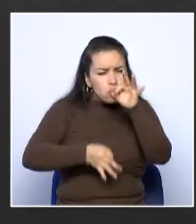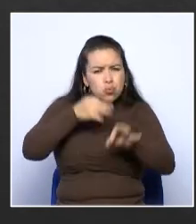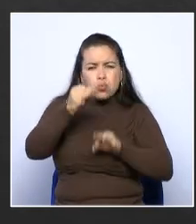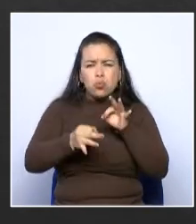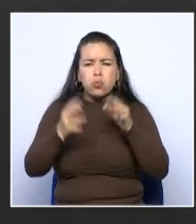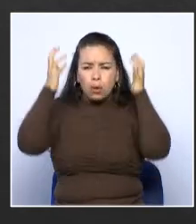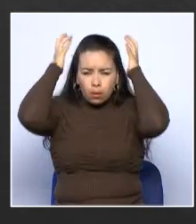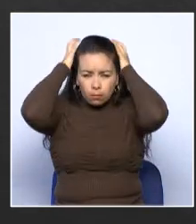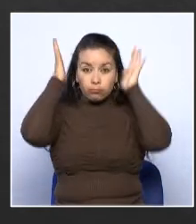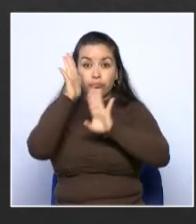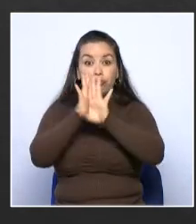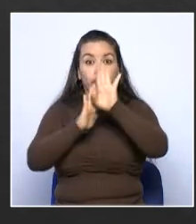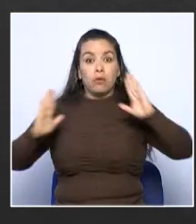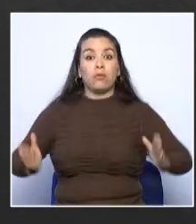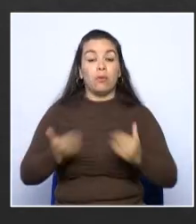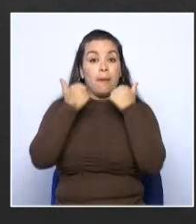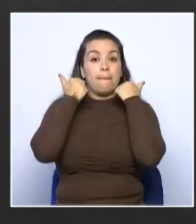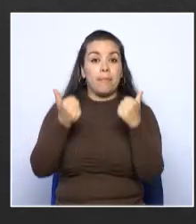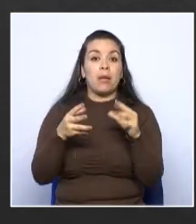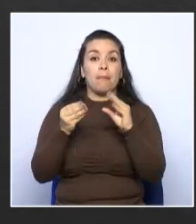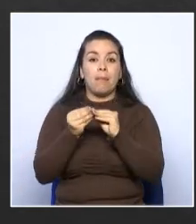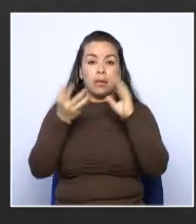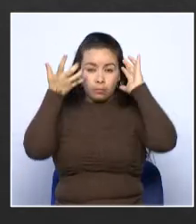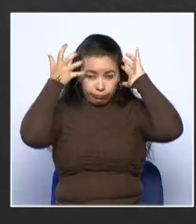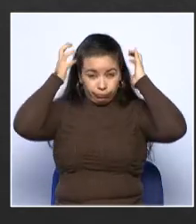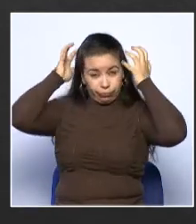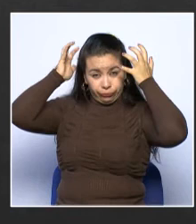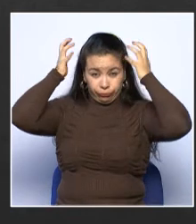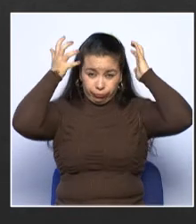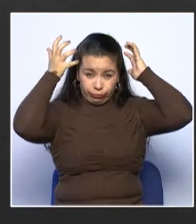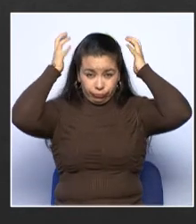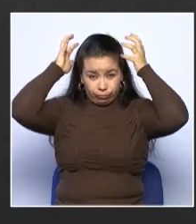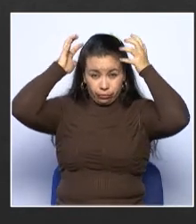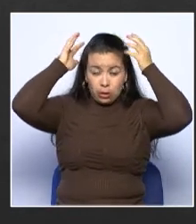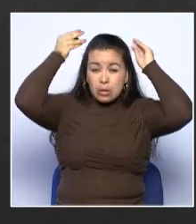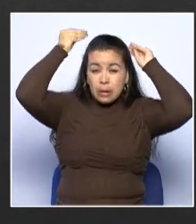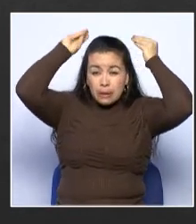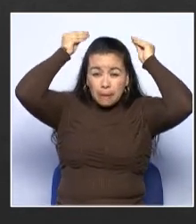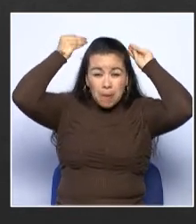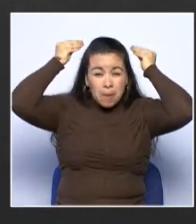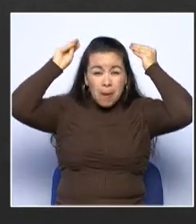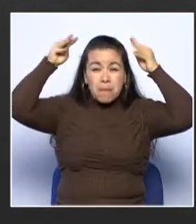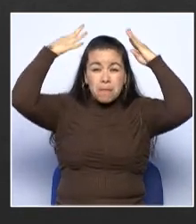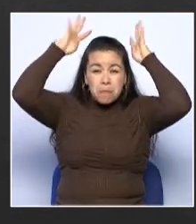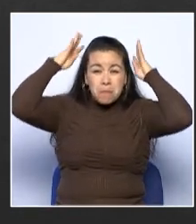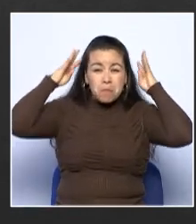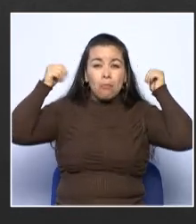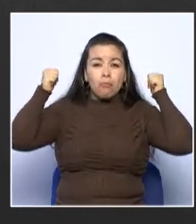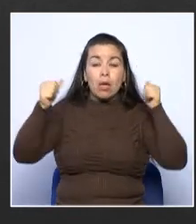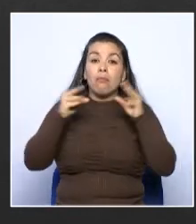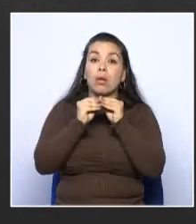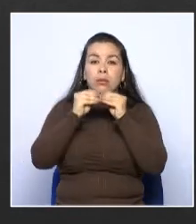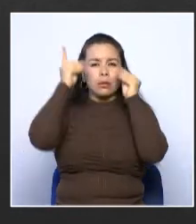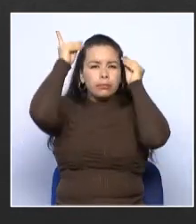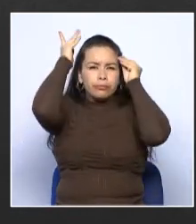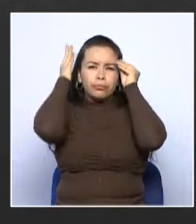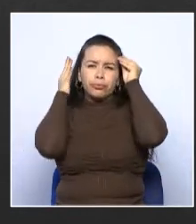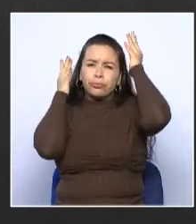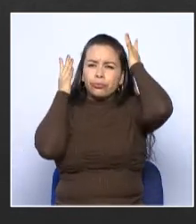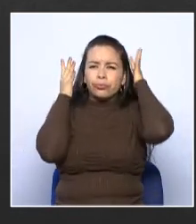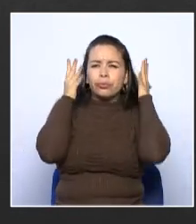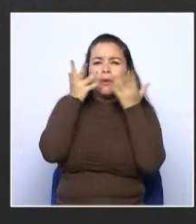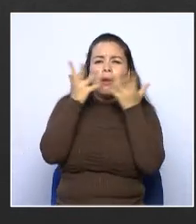cerebral se esté dando adecuadamente, que los giros del cerebro se estén formando bien y que no haya ninguna hemorragia, que es muy común en los pacientes